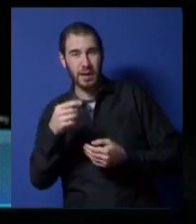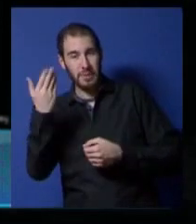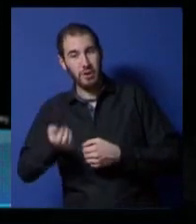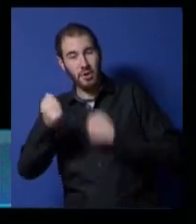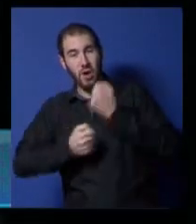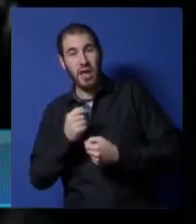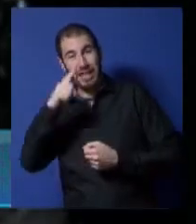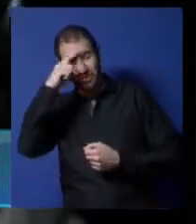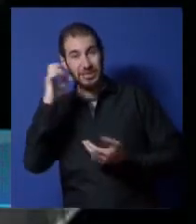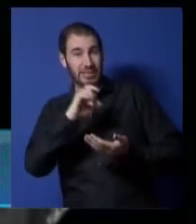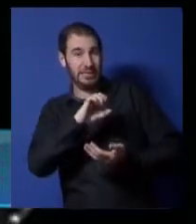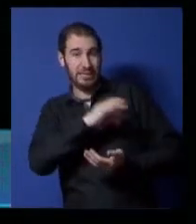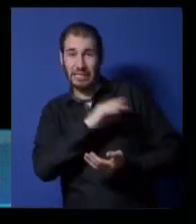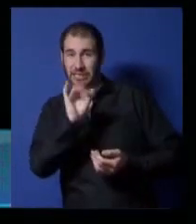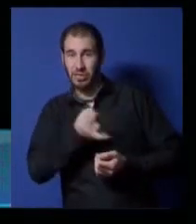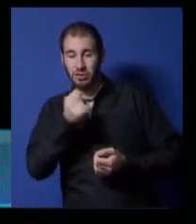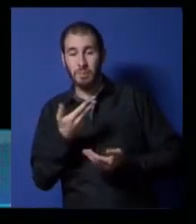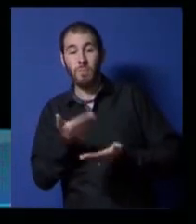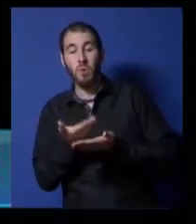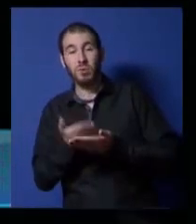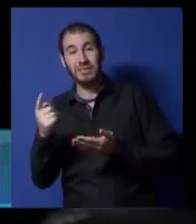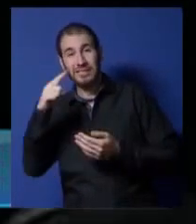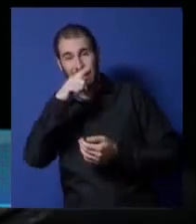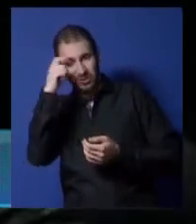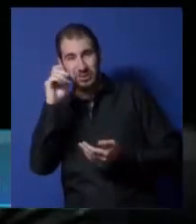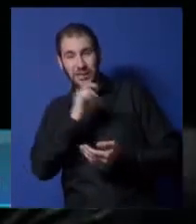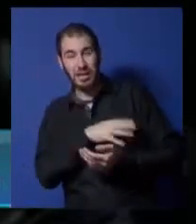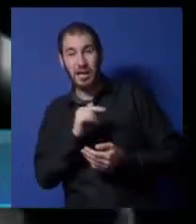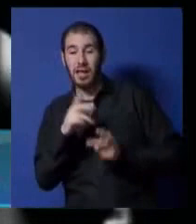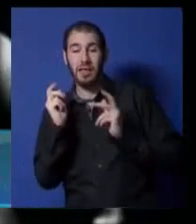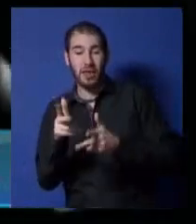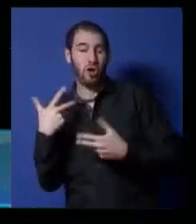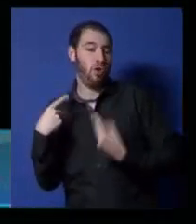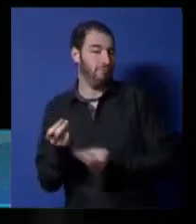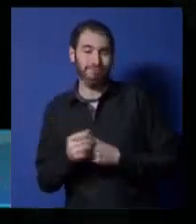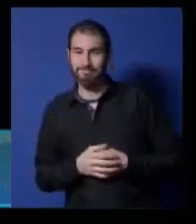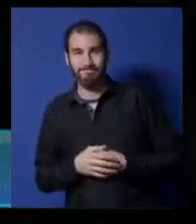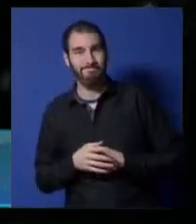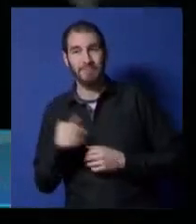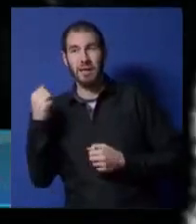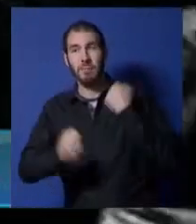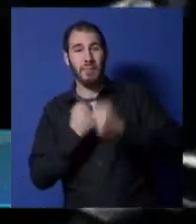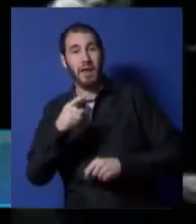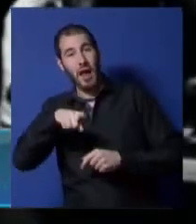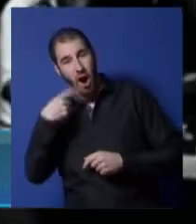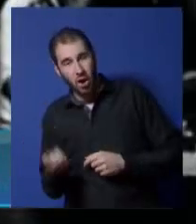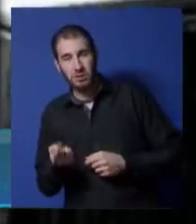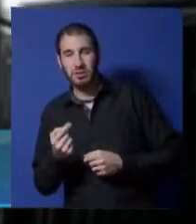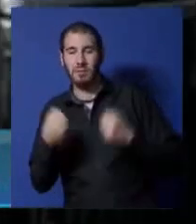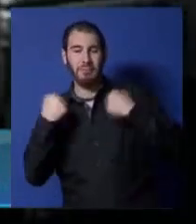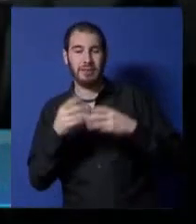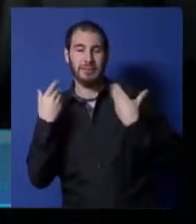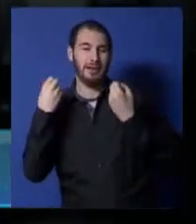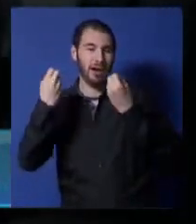tenía que nacionalizar chileno. Cuando le propusieron nacionalizarse chileno, automáticamente dijo que no. Hizo un par de peleas más y dejó la